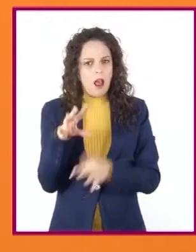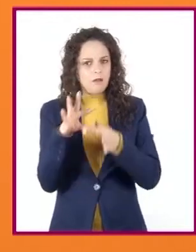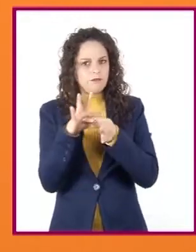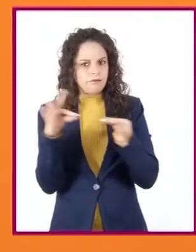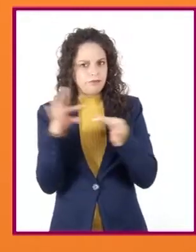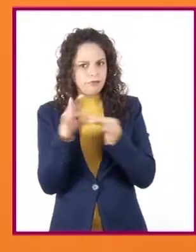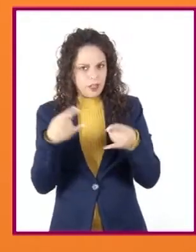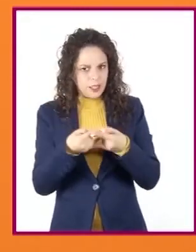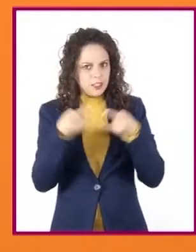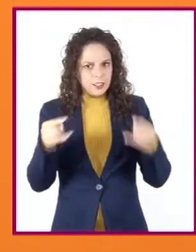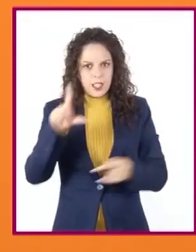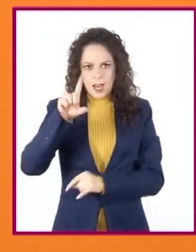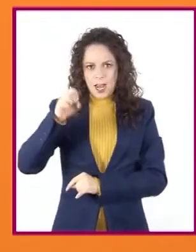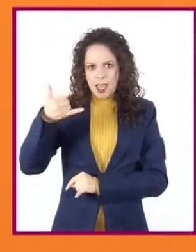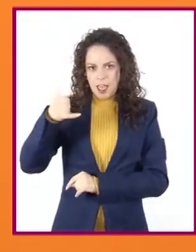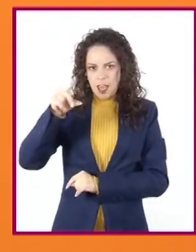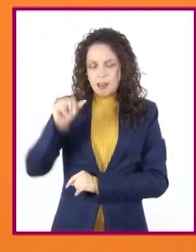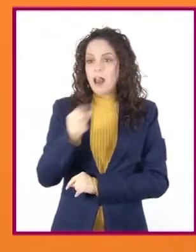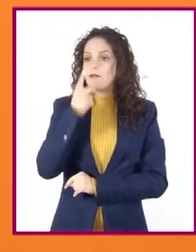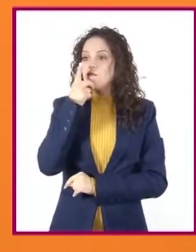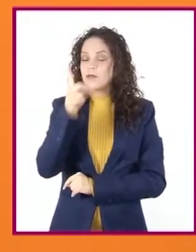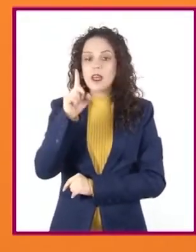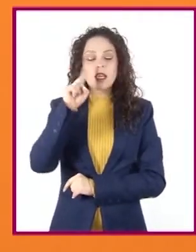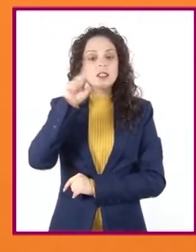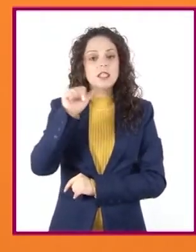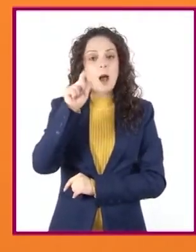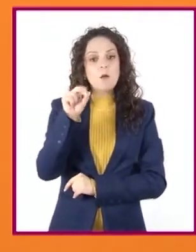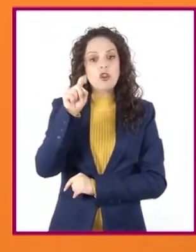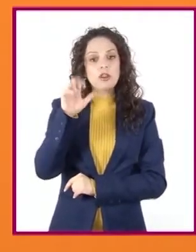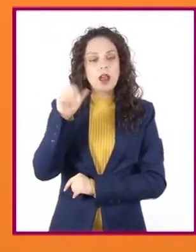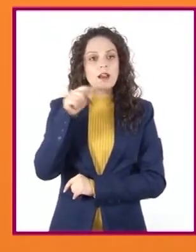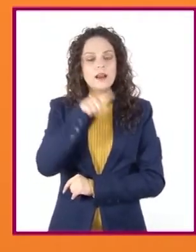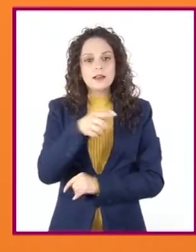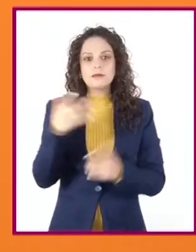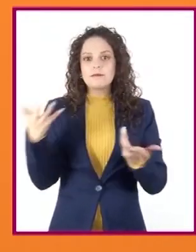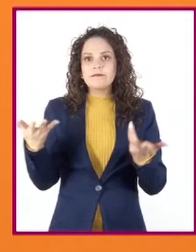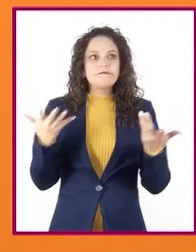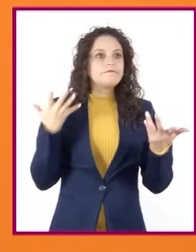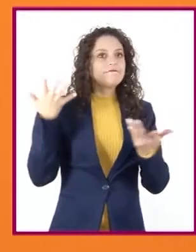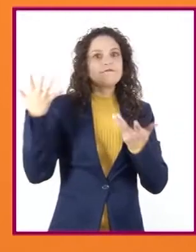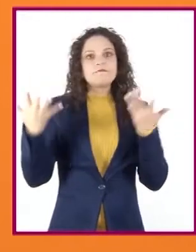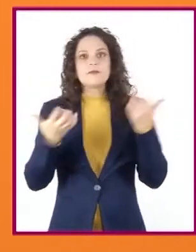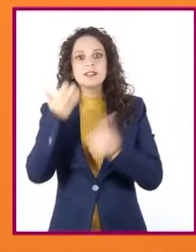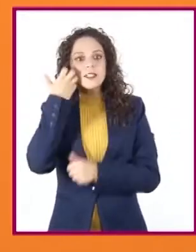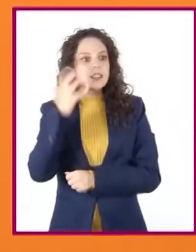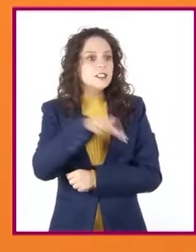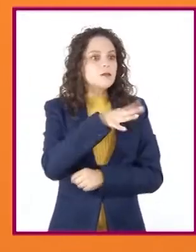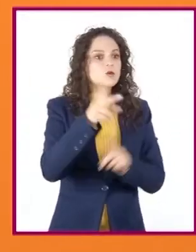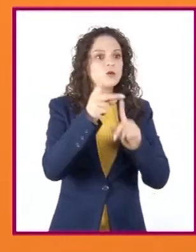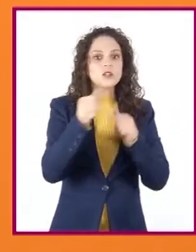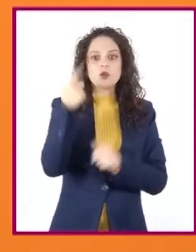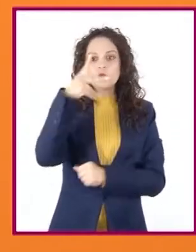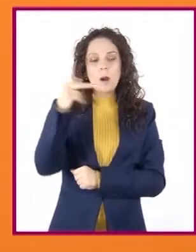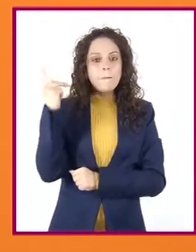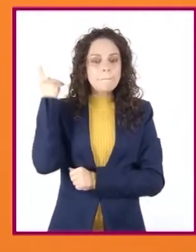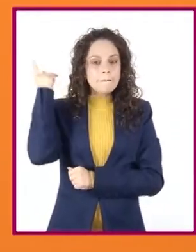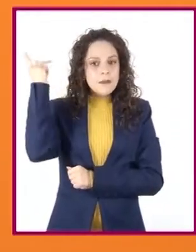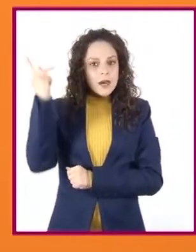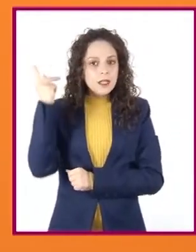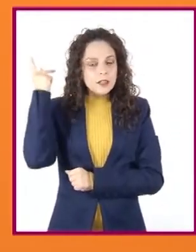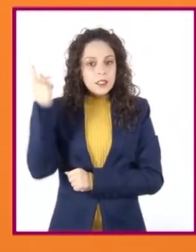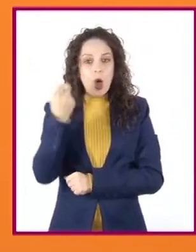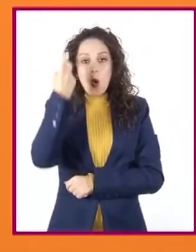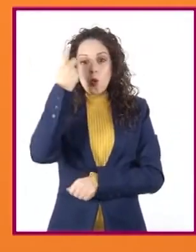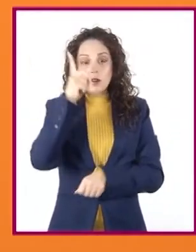tiempo después los zapotecas, que desesperaban por el destino de su bella princesa, un día descubrieron,